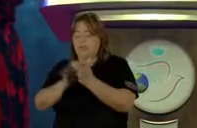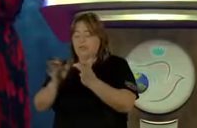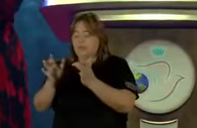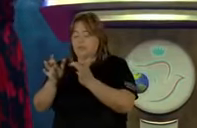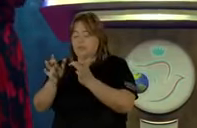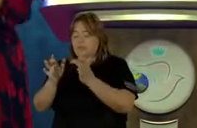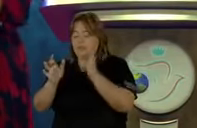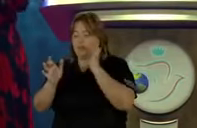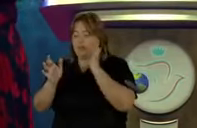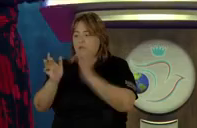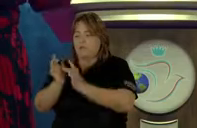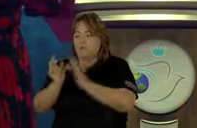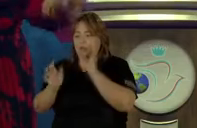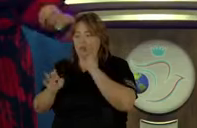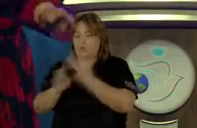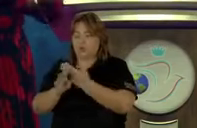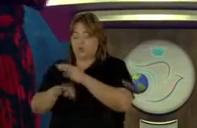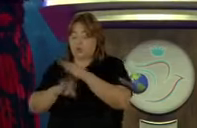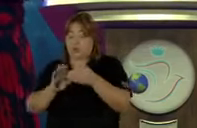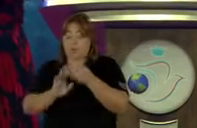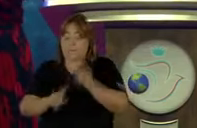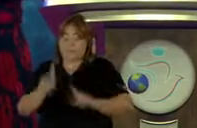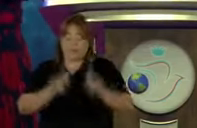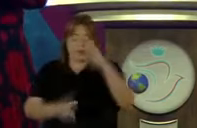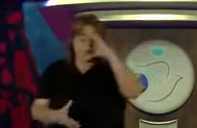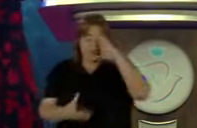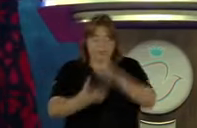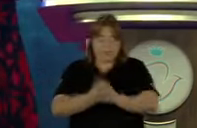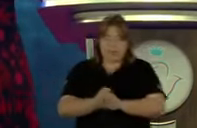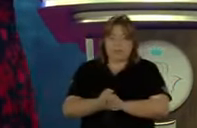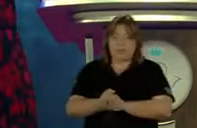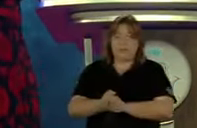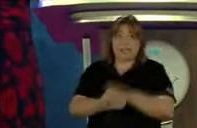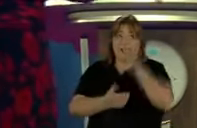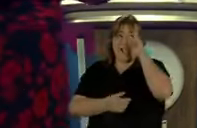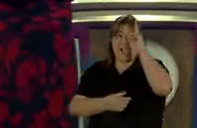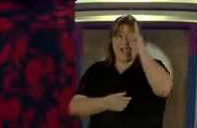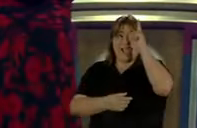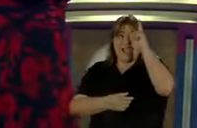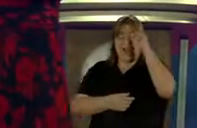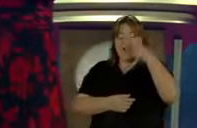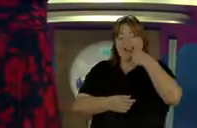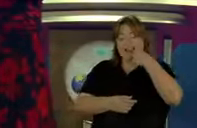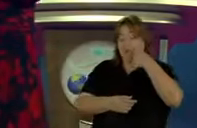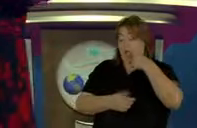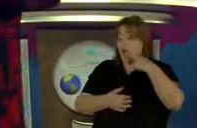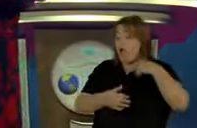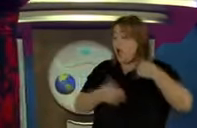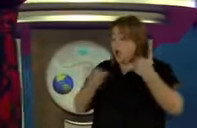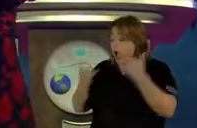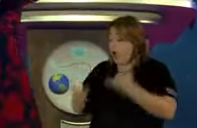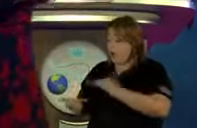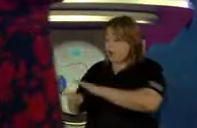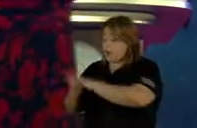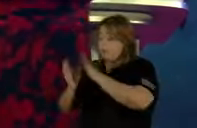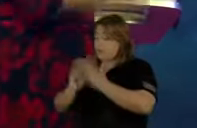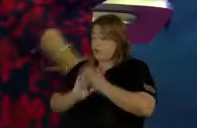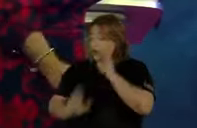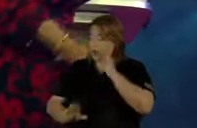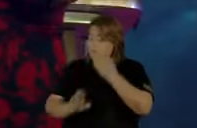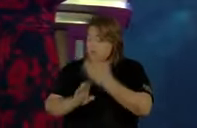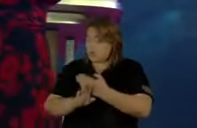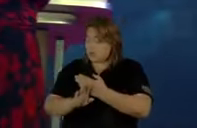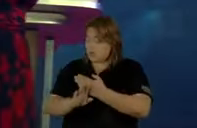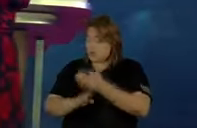a todo el que cree en Jesús, Él le da la potestad de ser hechos hijos de Dios, y si